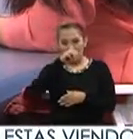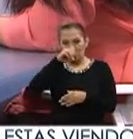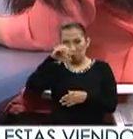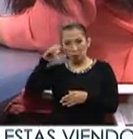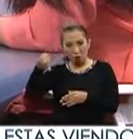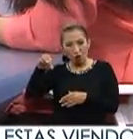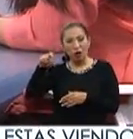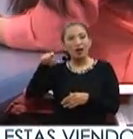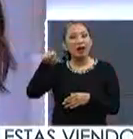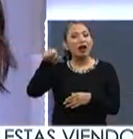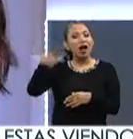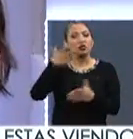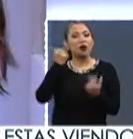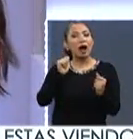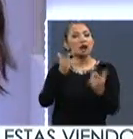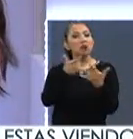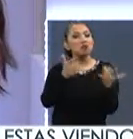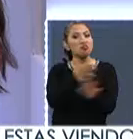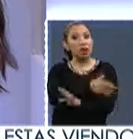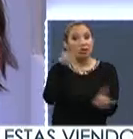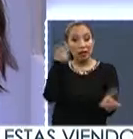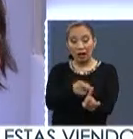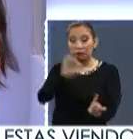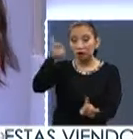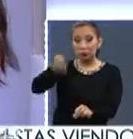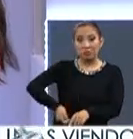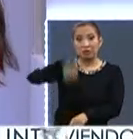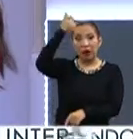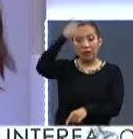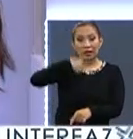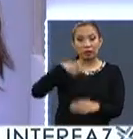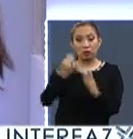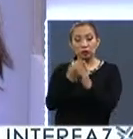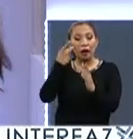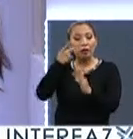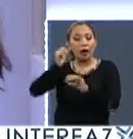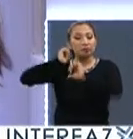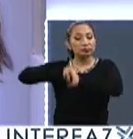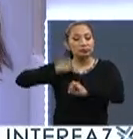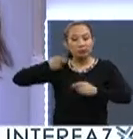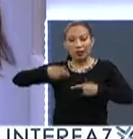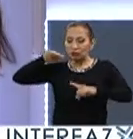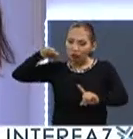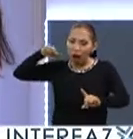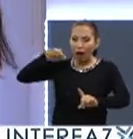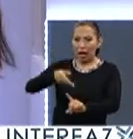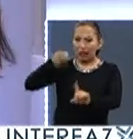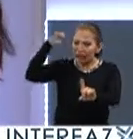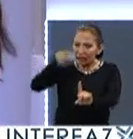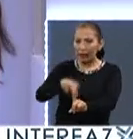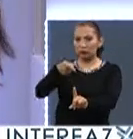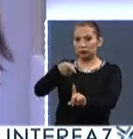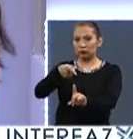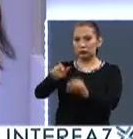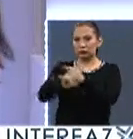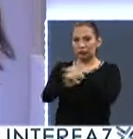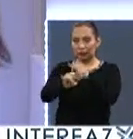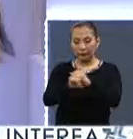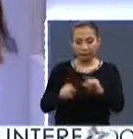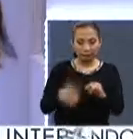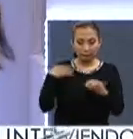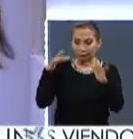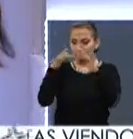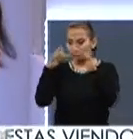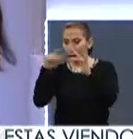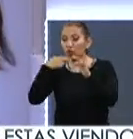es, pues no hay precedentes directos, o sea, es la primera vez que vamos a dirigirnos a un público digital, ¿no?